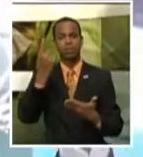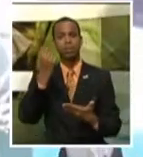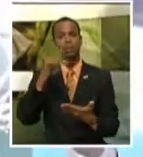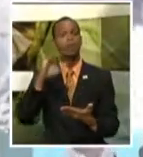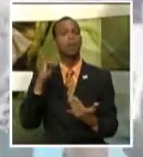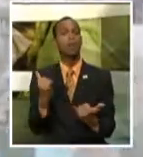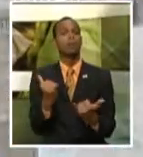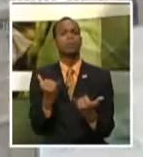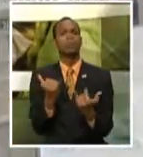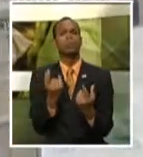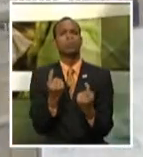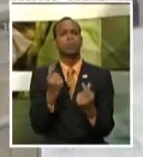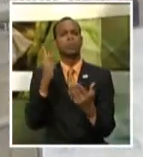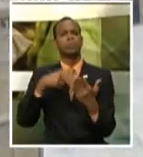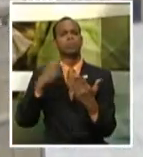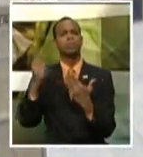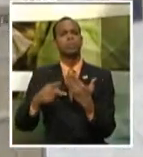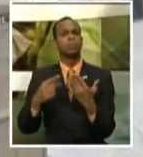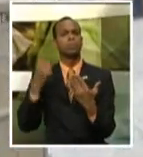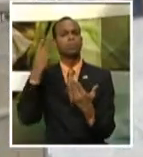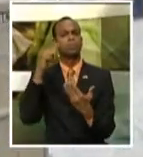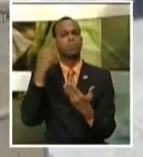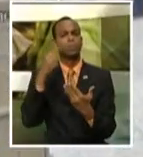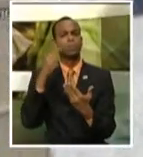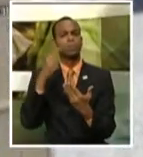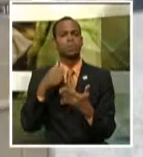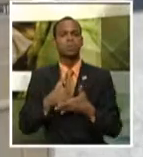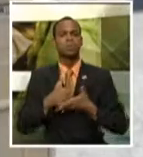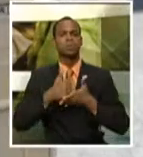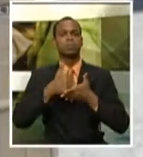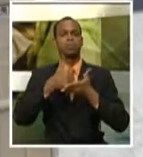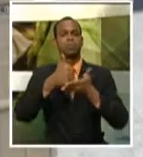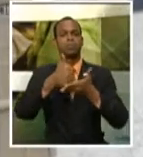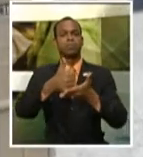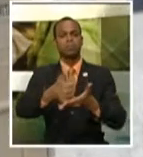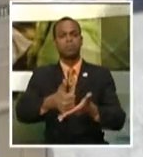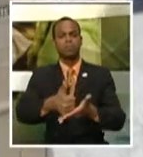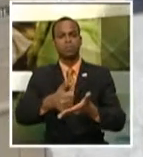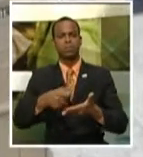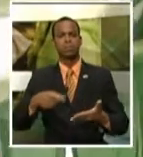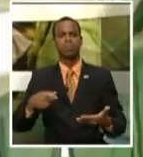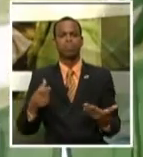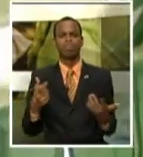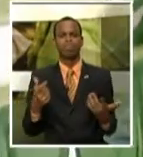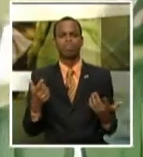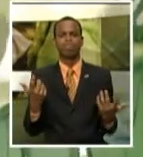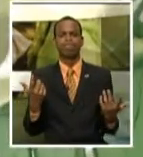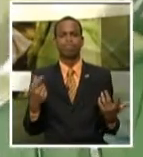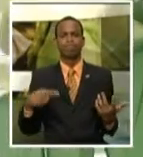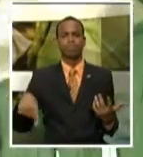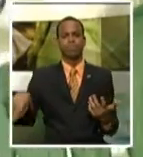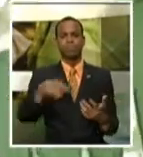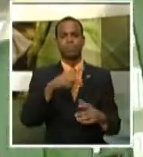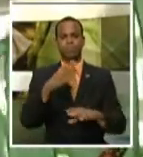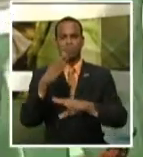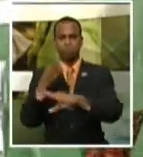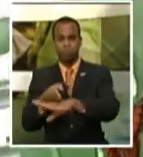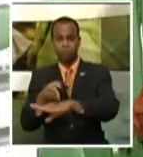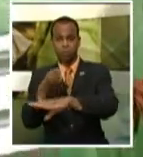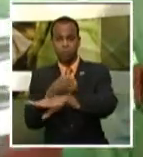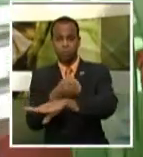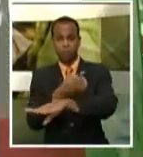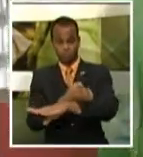con estos programas en el país es ayudarla a tener mejor formación de sus